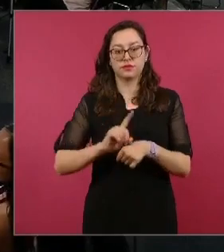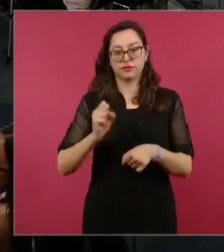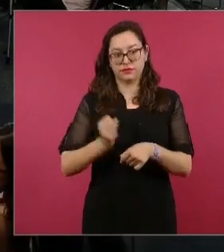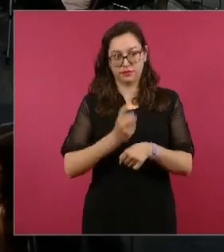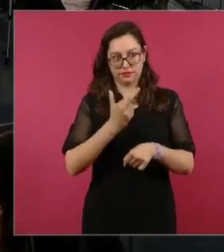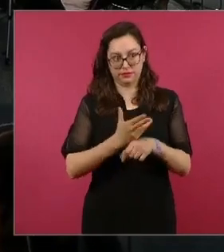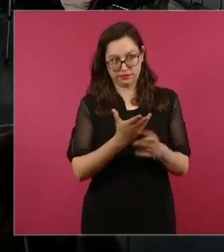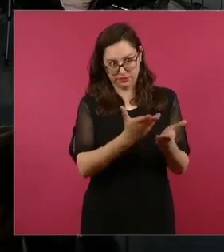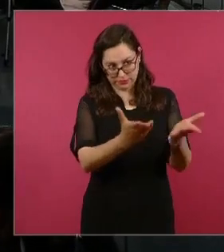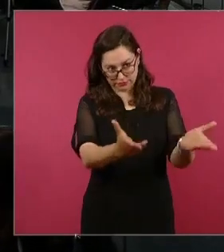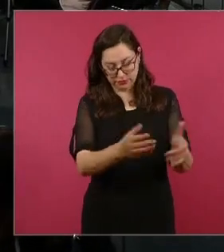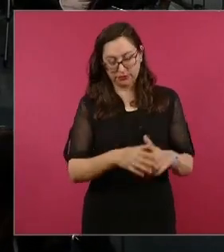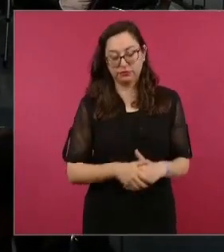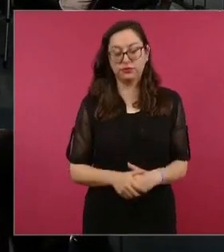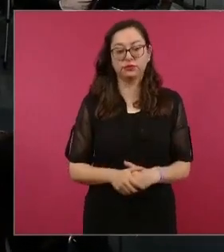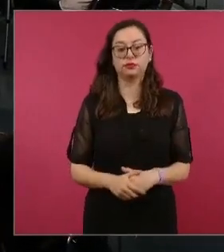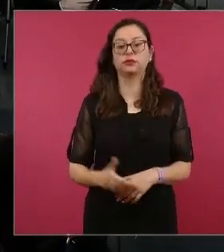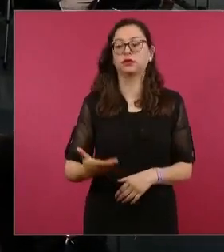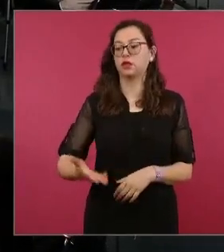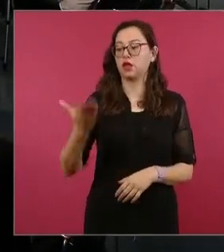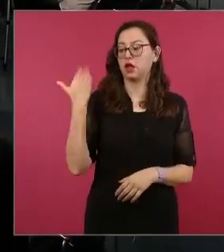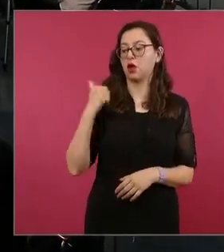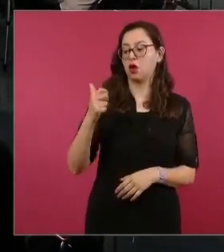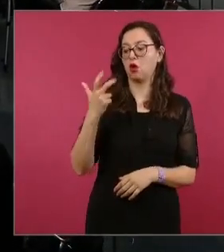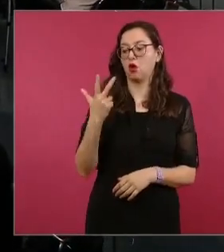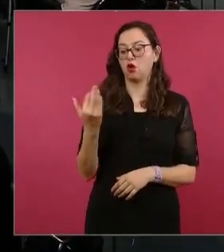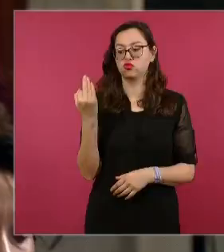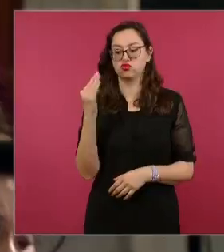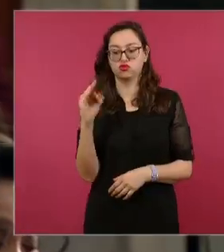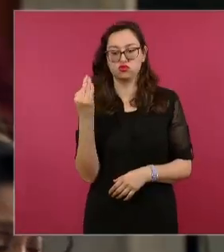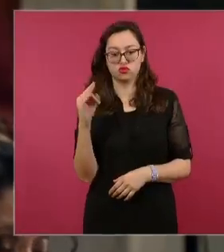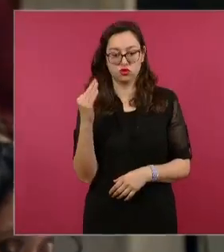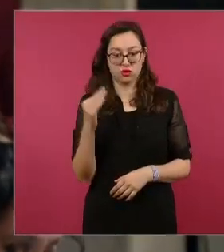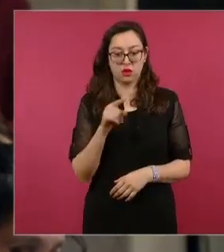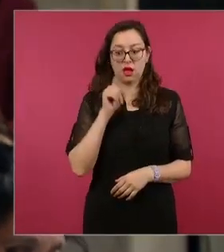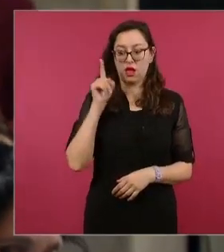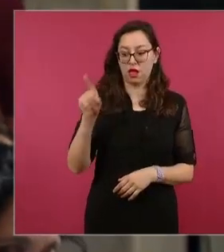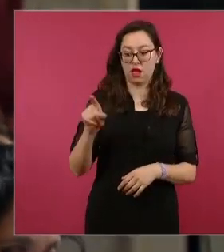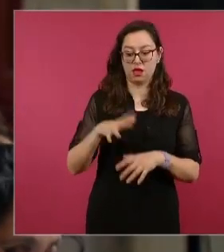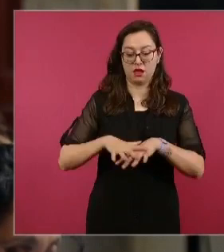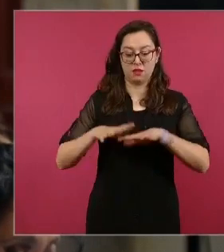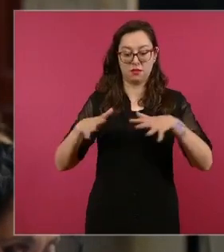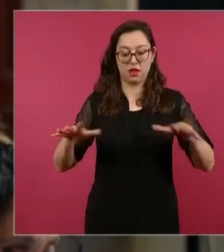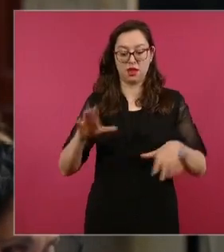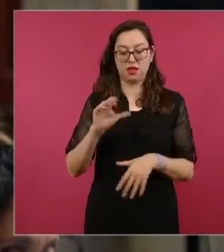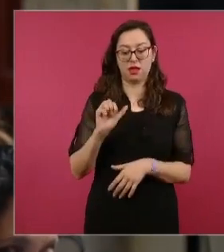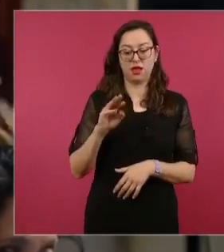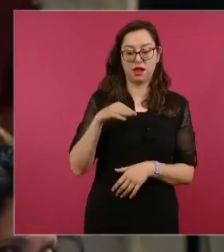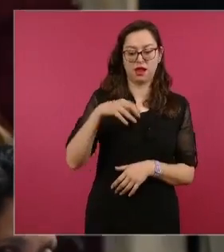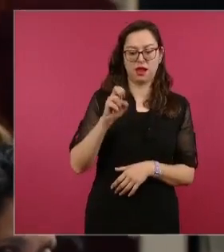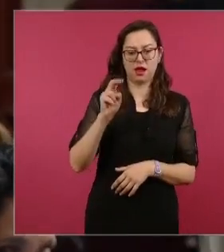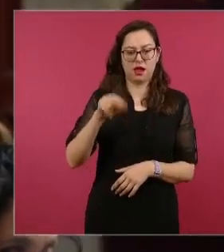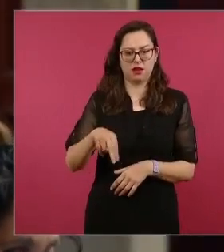de febrero, en Playa del Carmen, presidente, hubo un desalojo en una zona irregular, ya le había